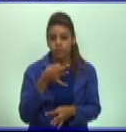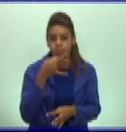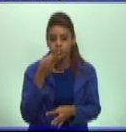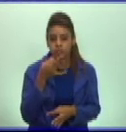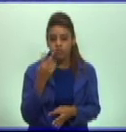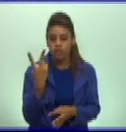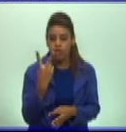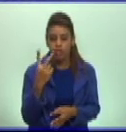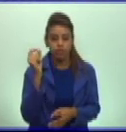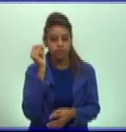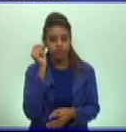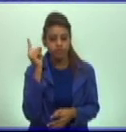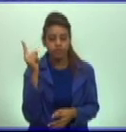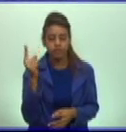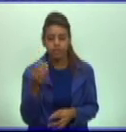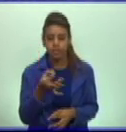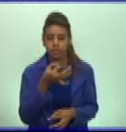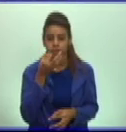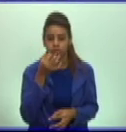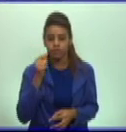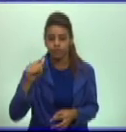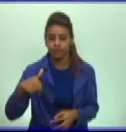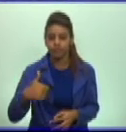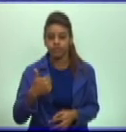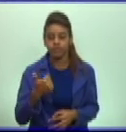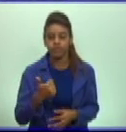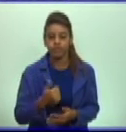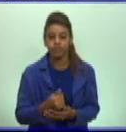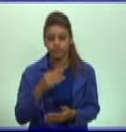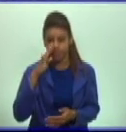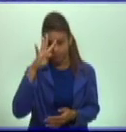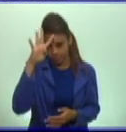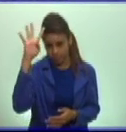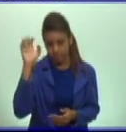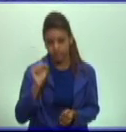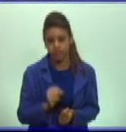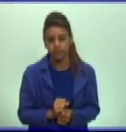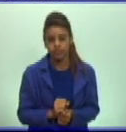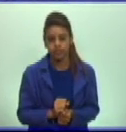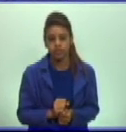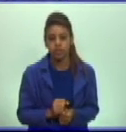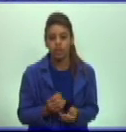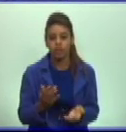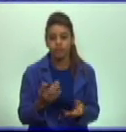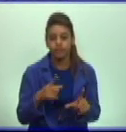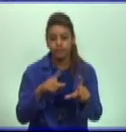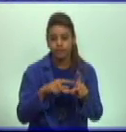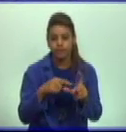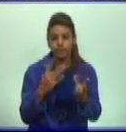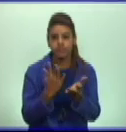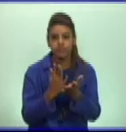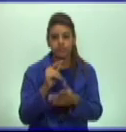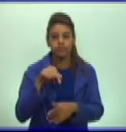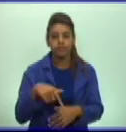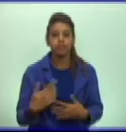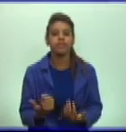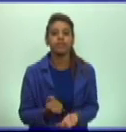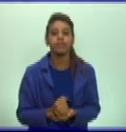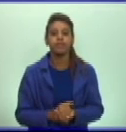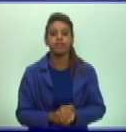estas dos ideas expresadas por nuestro presidente. Les presento entonces el contenido que abordaremos en el encuentro de